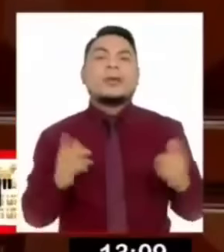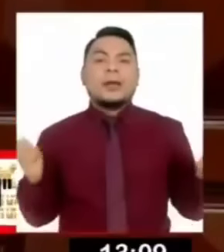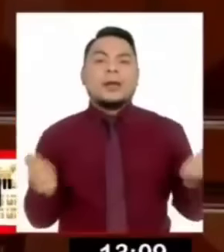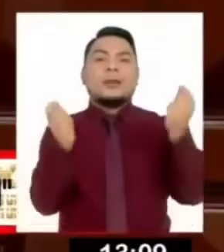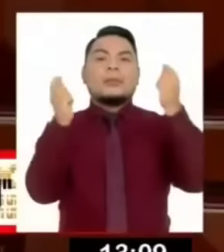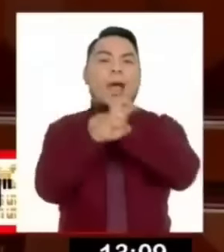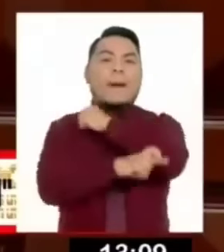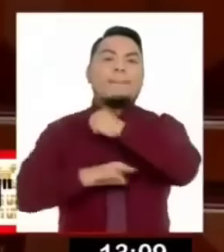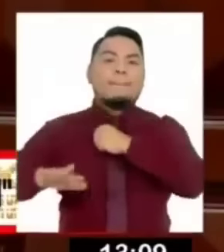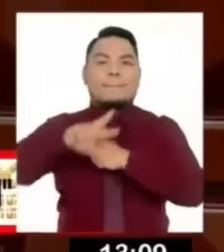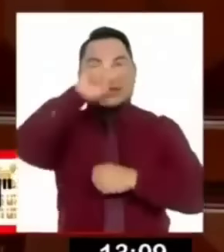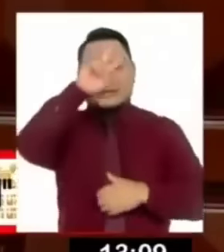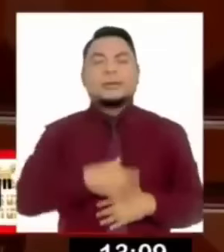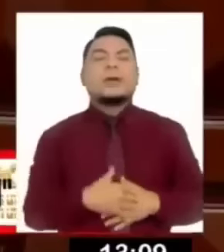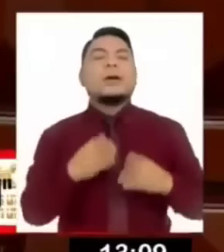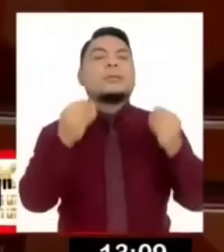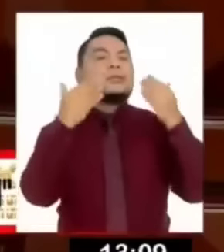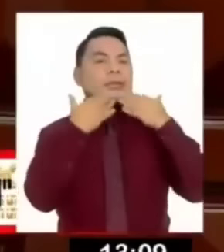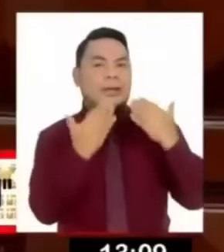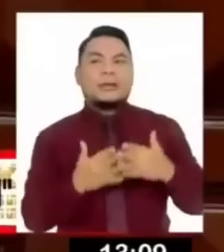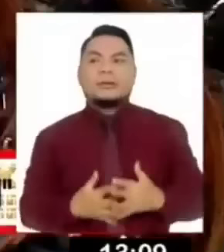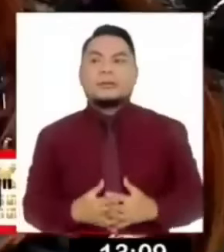¡Viva la patria! Muchas gracias.